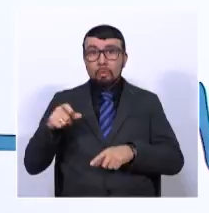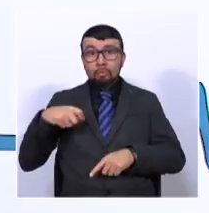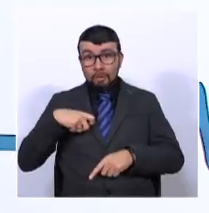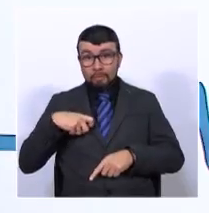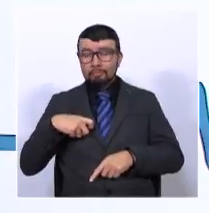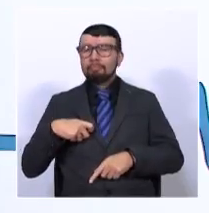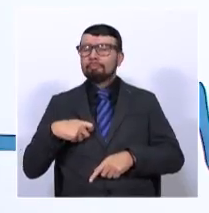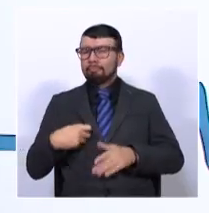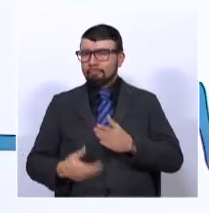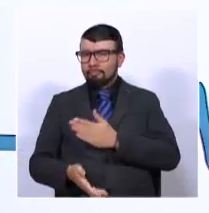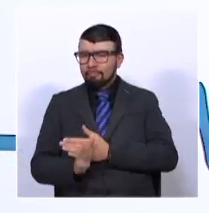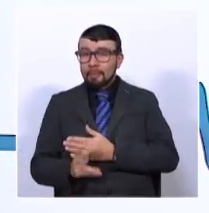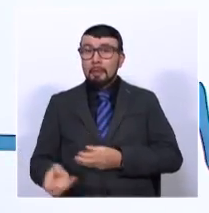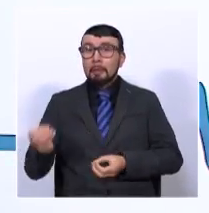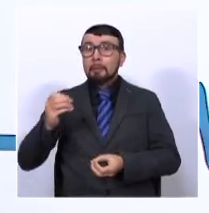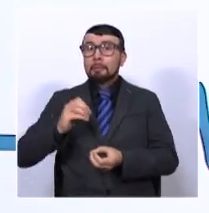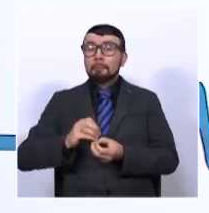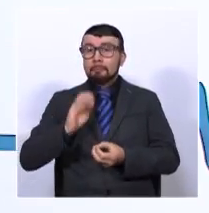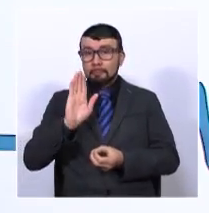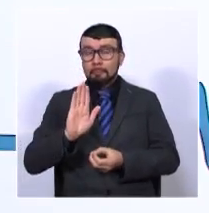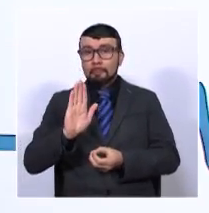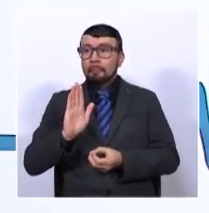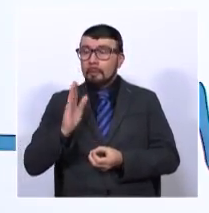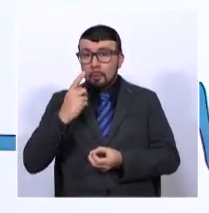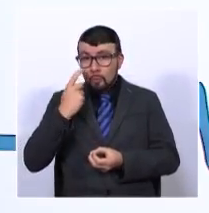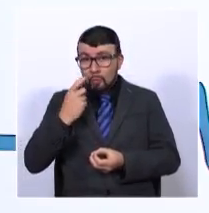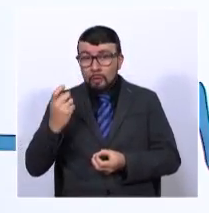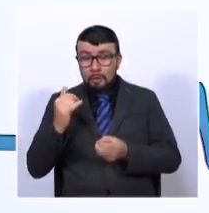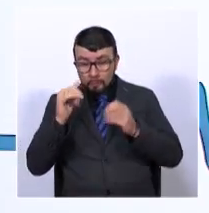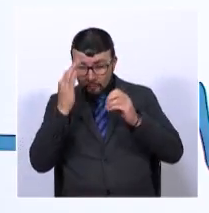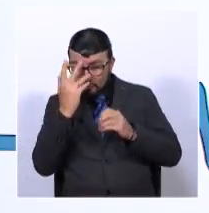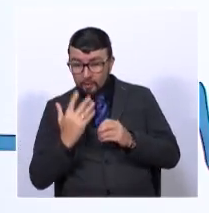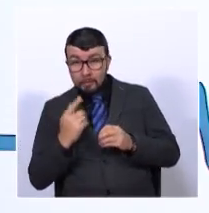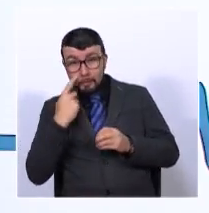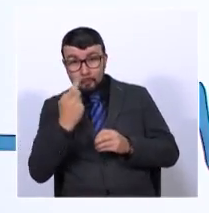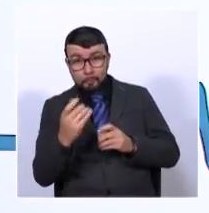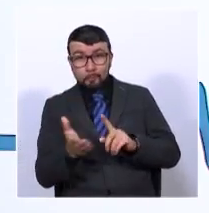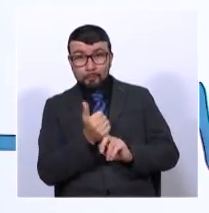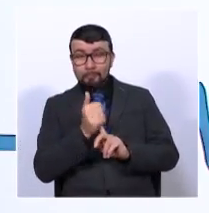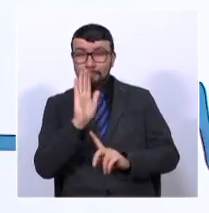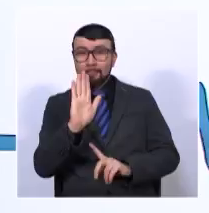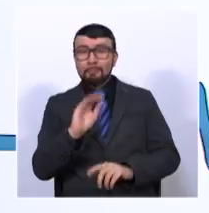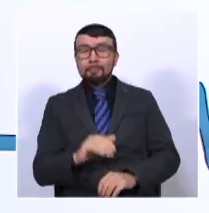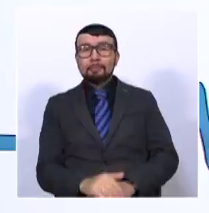correo electrónico y en Facebook Live buscando medicamentos Dr. Rojas. Ya regresamos.